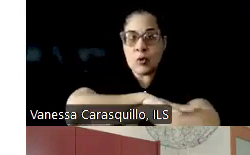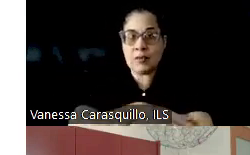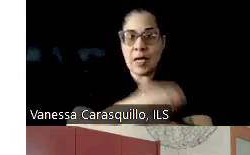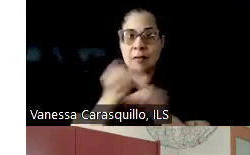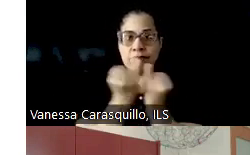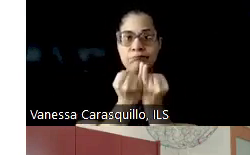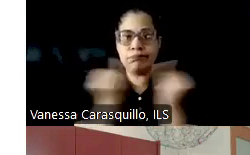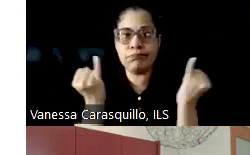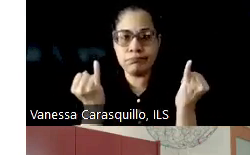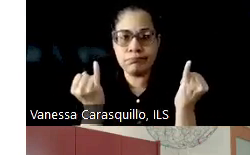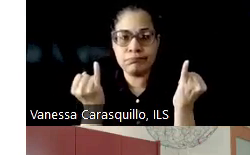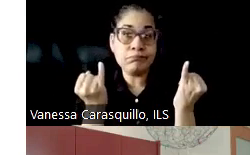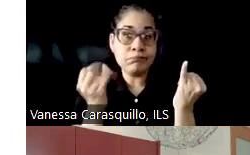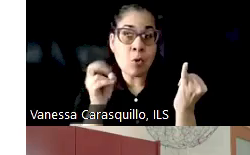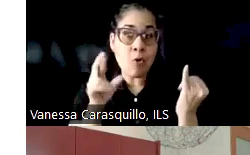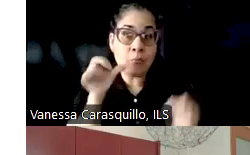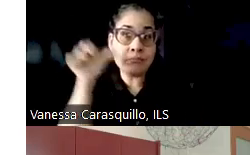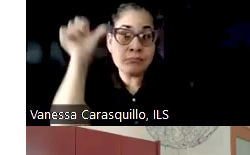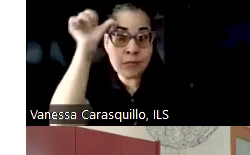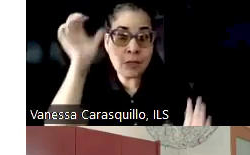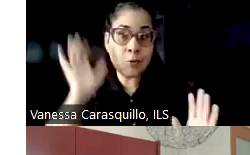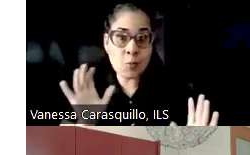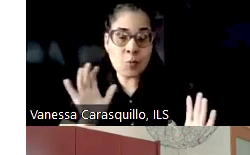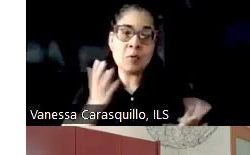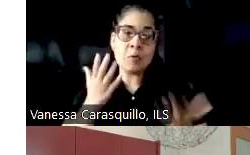un adulto con una conducta delictiva.